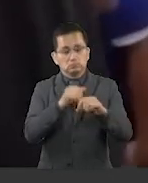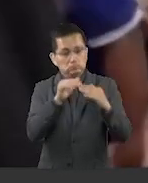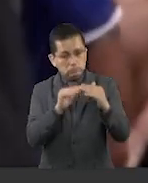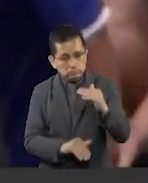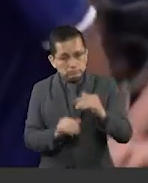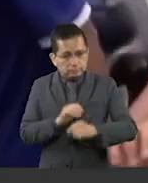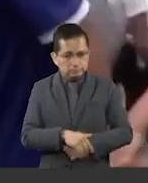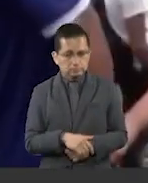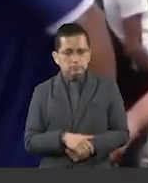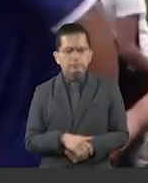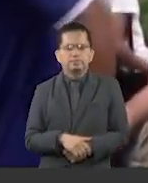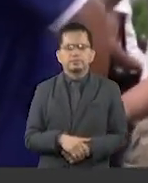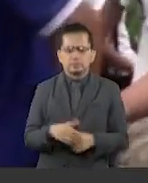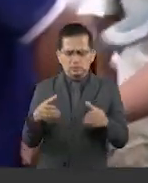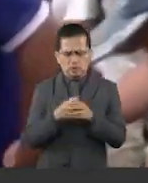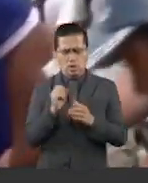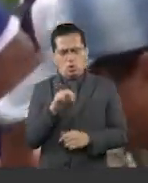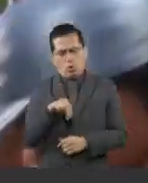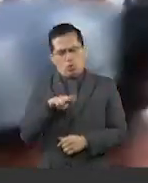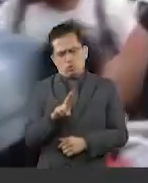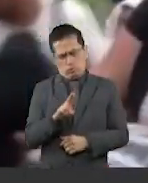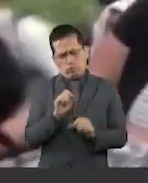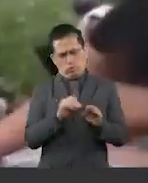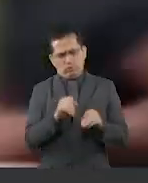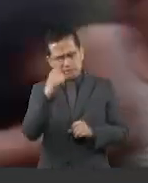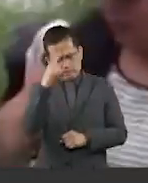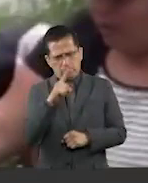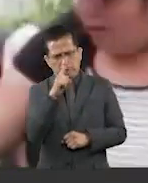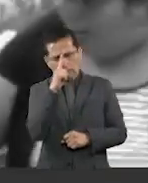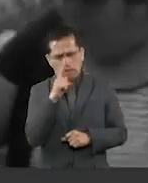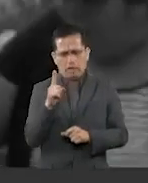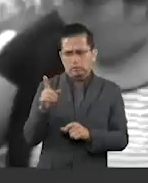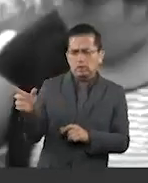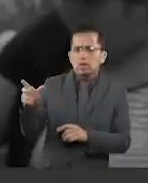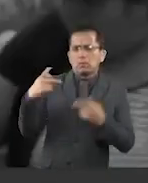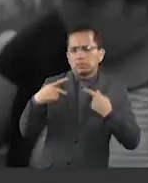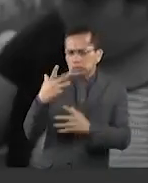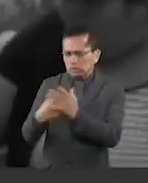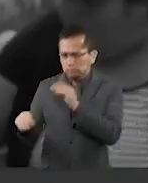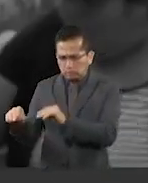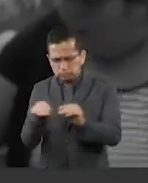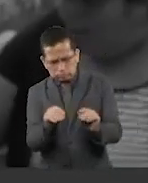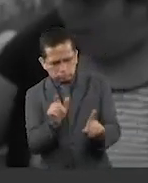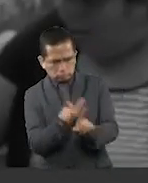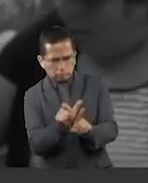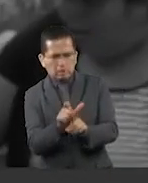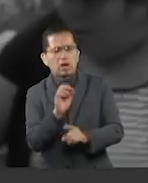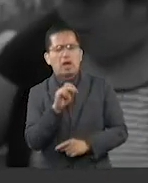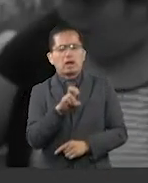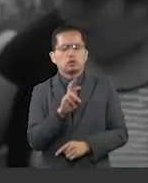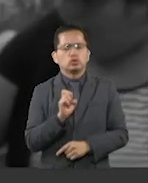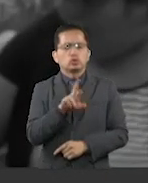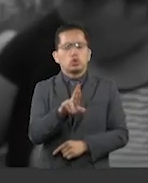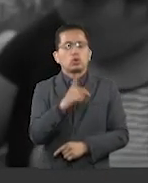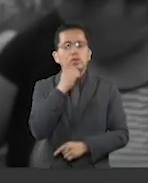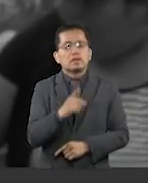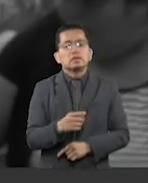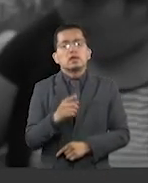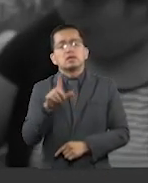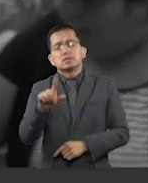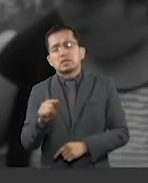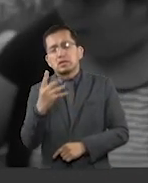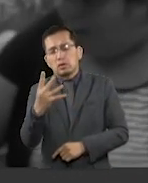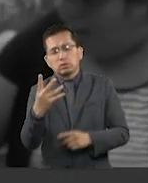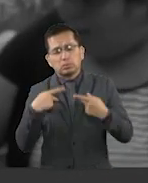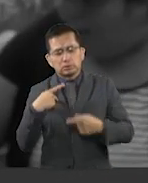datos de la agencia de la ONU para los refugiados la acnur señalan que una de cada 74 personas alrededor del